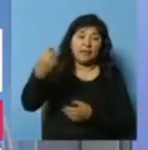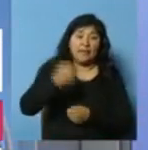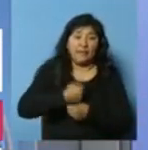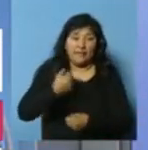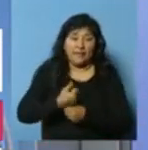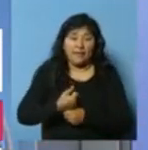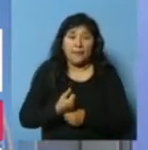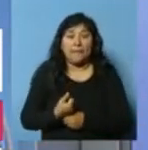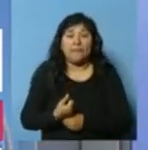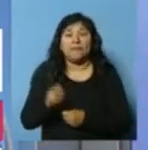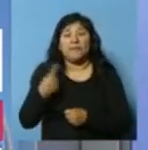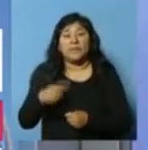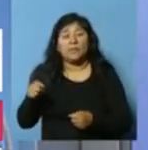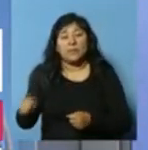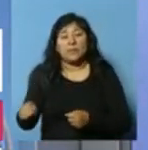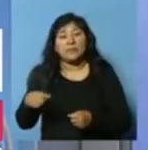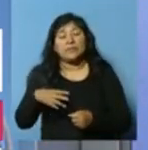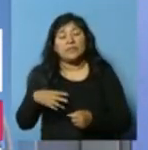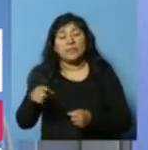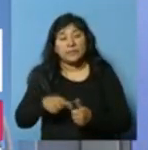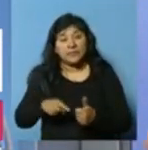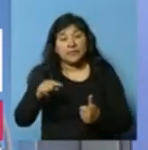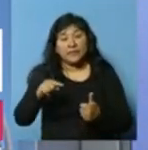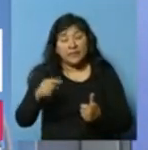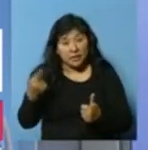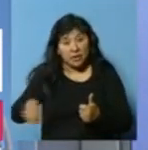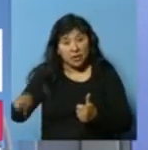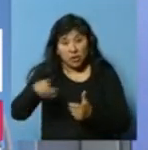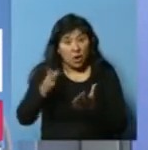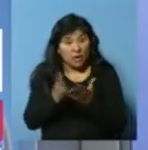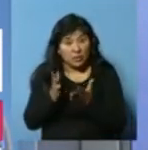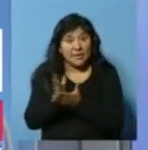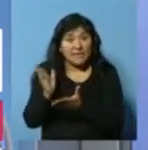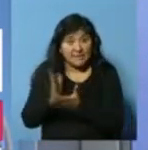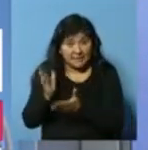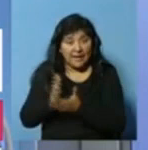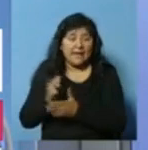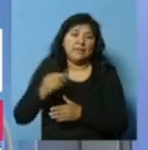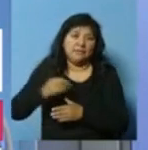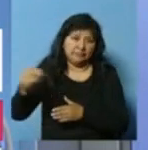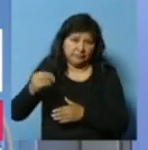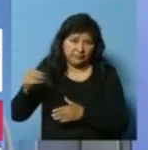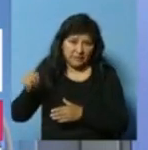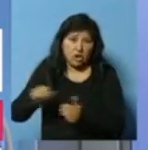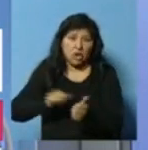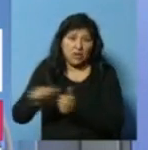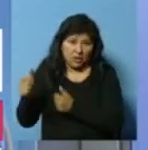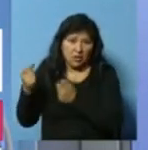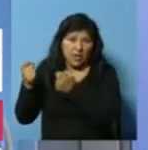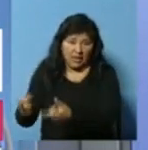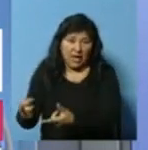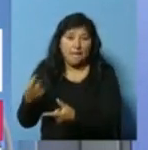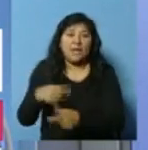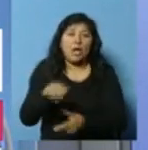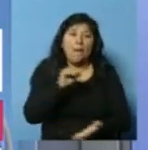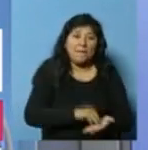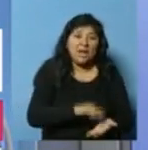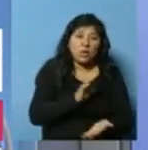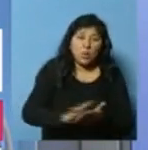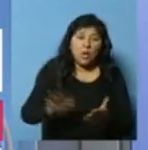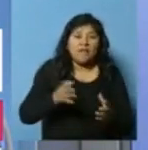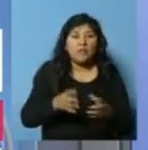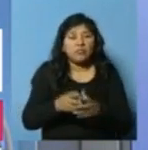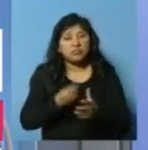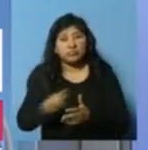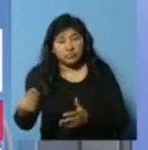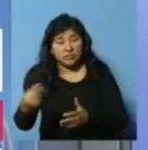lo que todavía estamos estudiando en los institutos pero no seguir sumando sino darles otra opción de carreras que